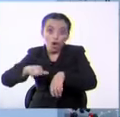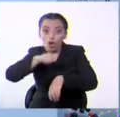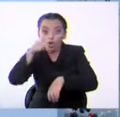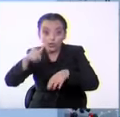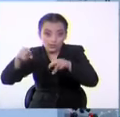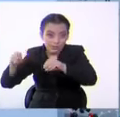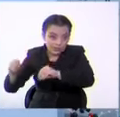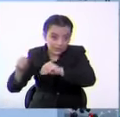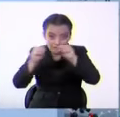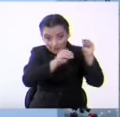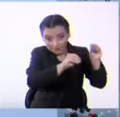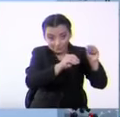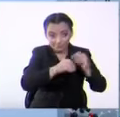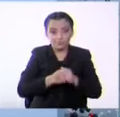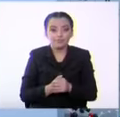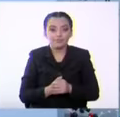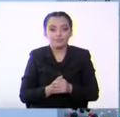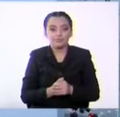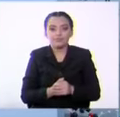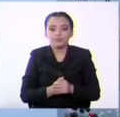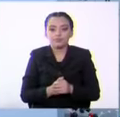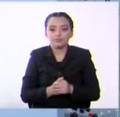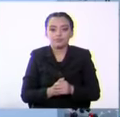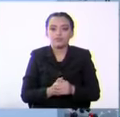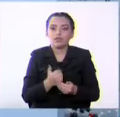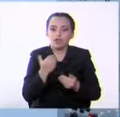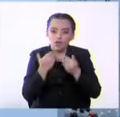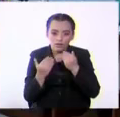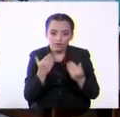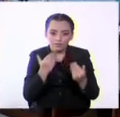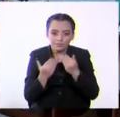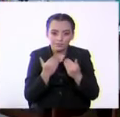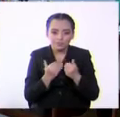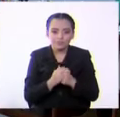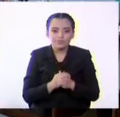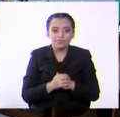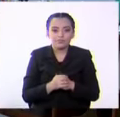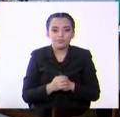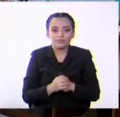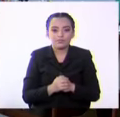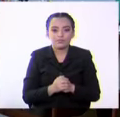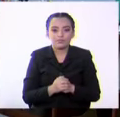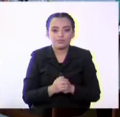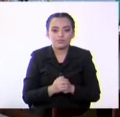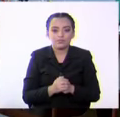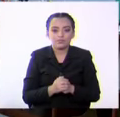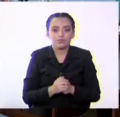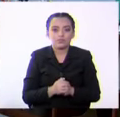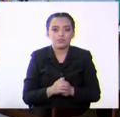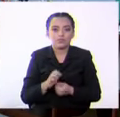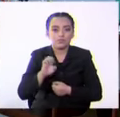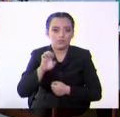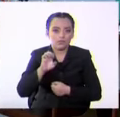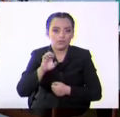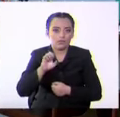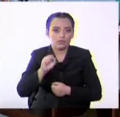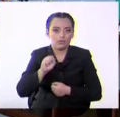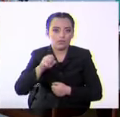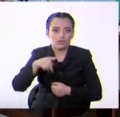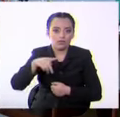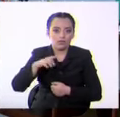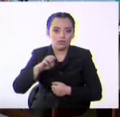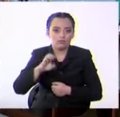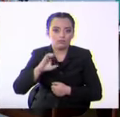Hablando de las especies estas que se pueden ir, vamos a hablar entonces de las especies invasoras. Fíjense que